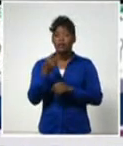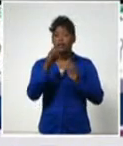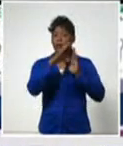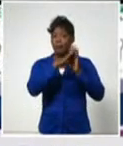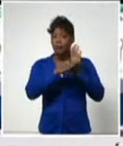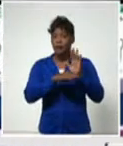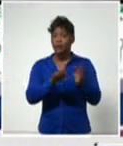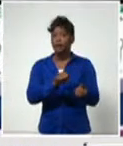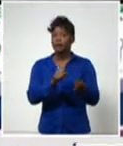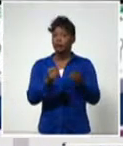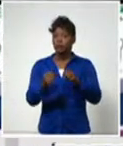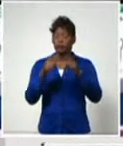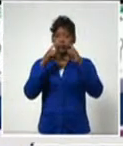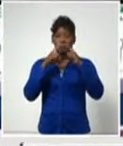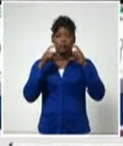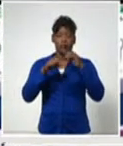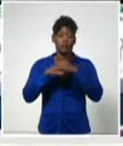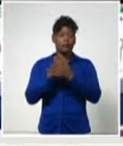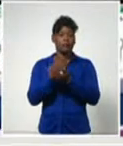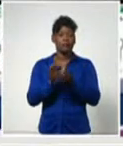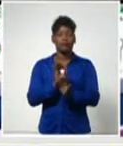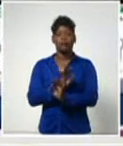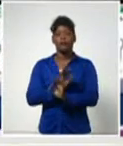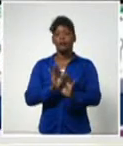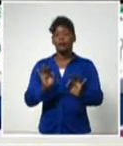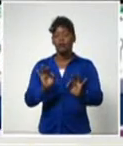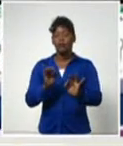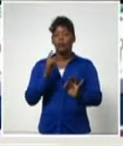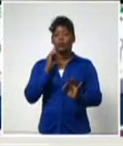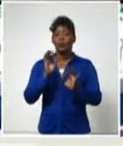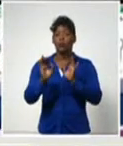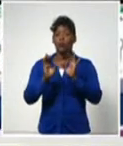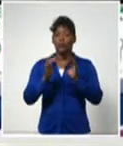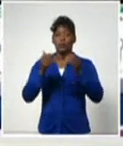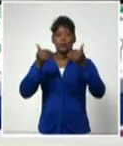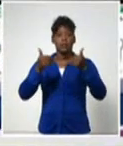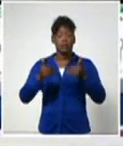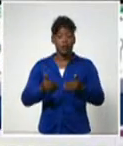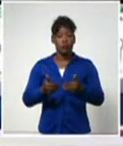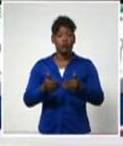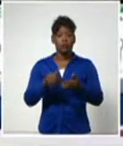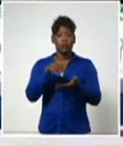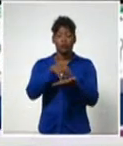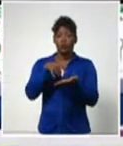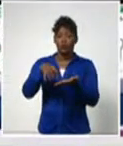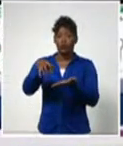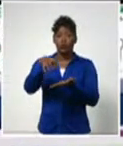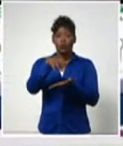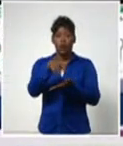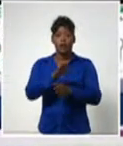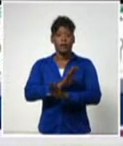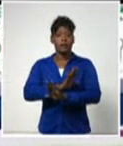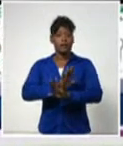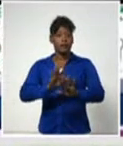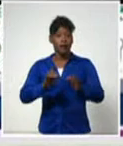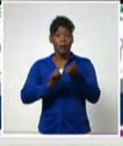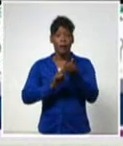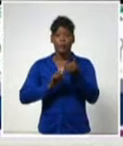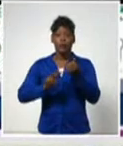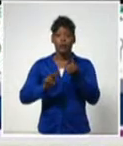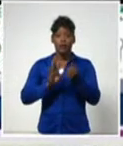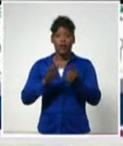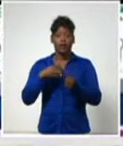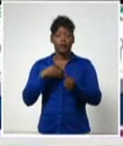de autoprotección y de cuidado de la salud, sobre todo en aquellos territorios que hoy ya disfrutan de la primera fase de las